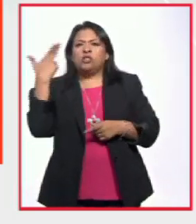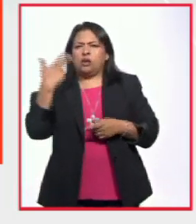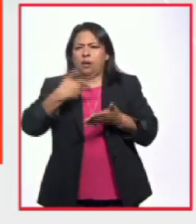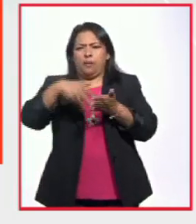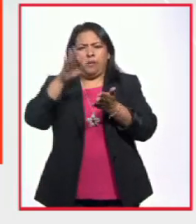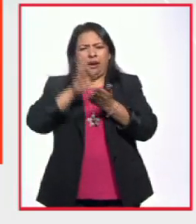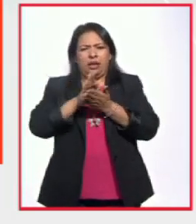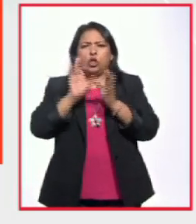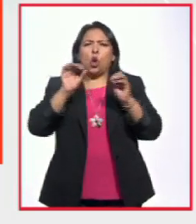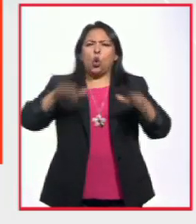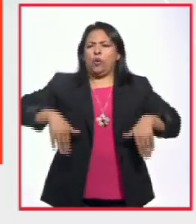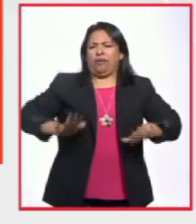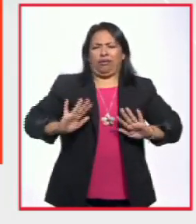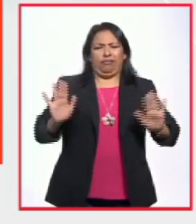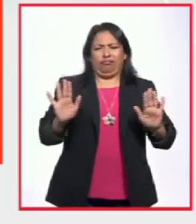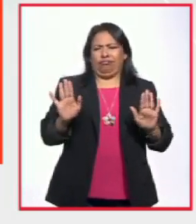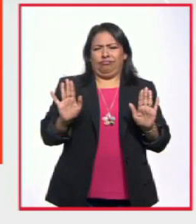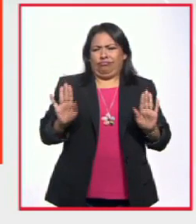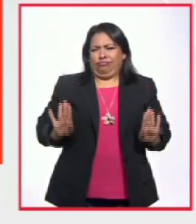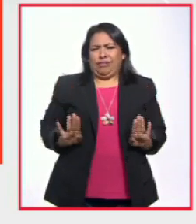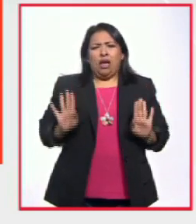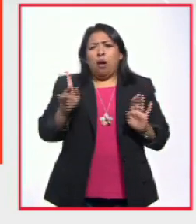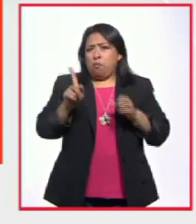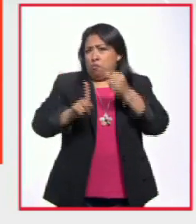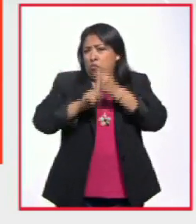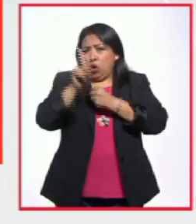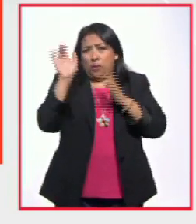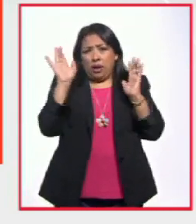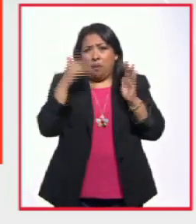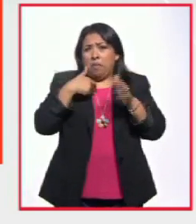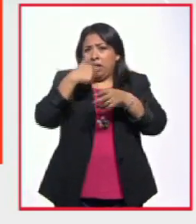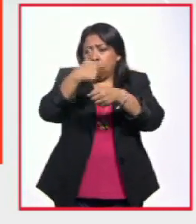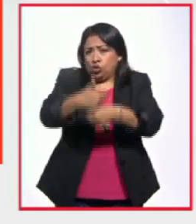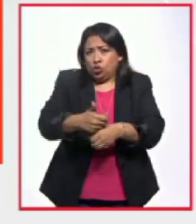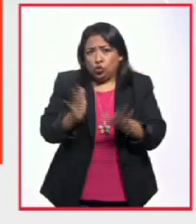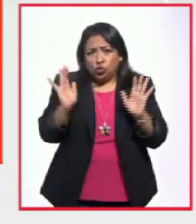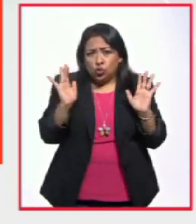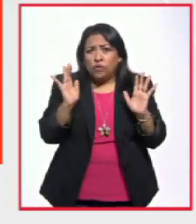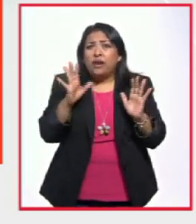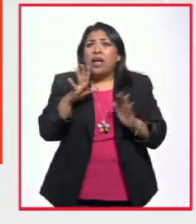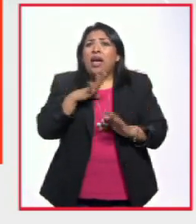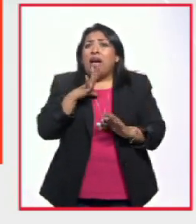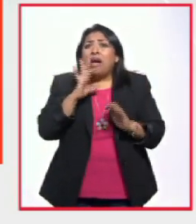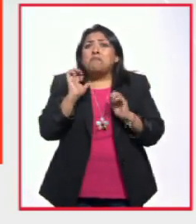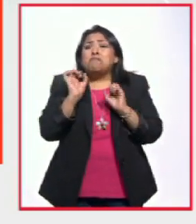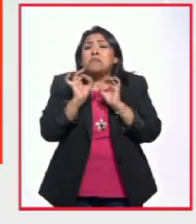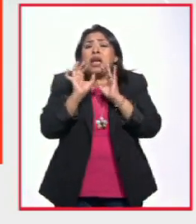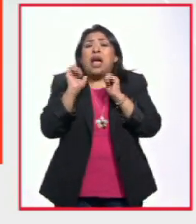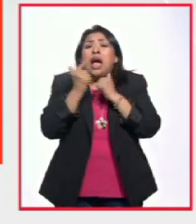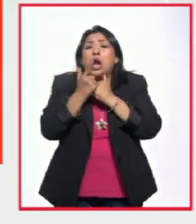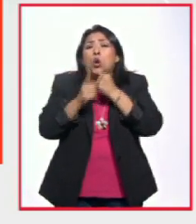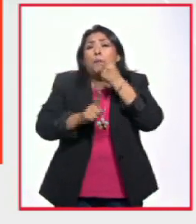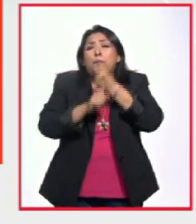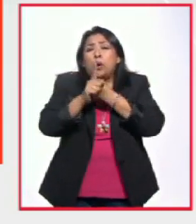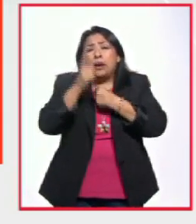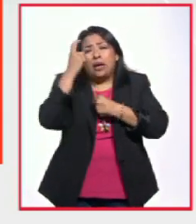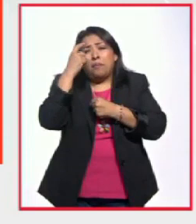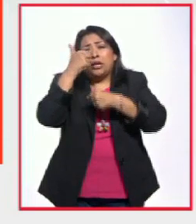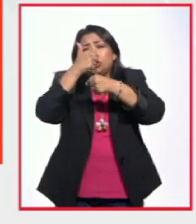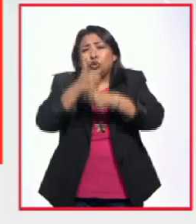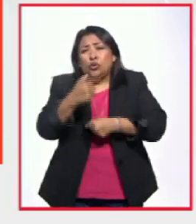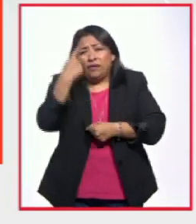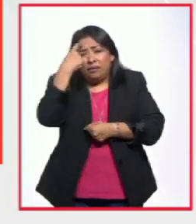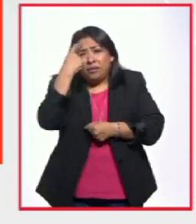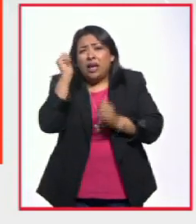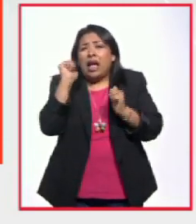valiente ni cobarde. Realmente es una persona que está en crisis, que está sufriendo, que está atravesando por un padecimiento mental, un sufrimiento